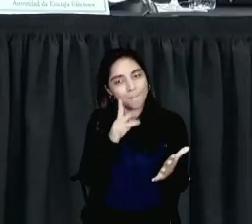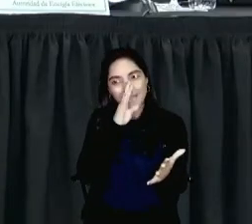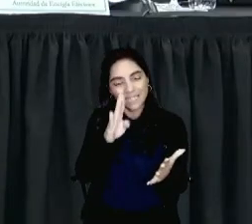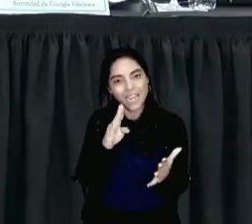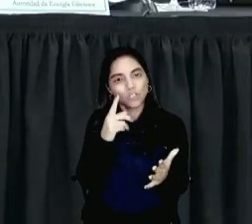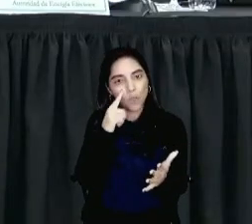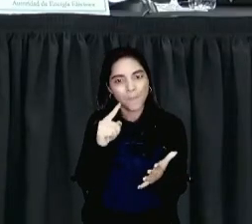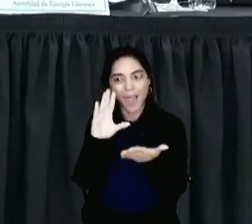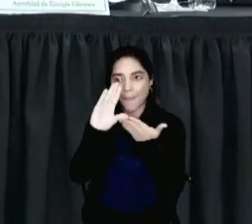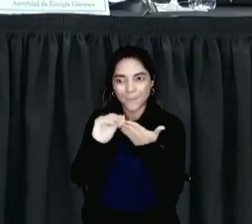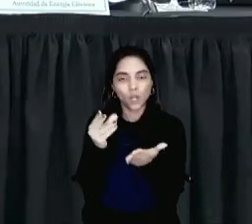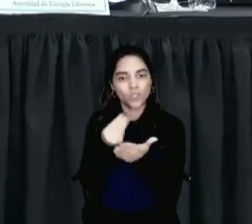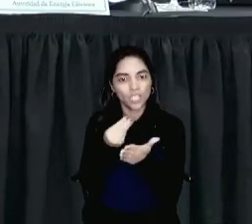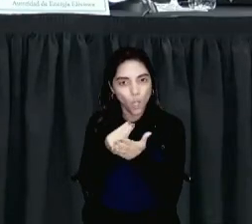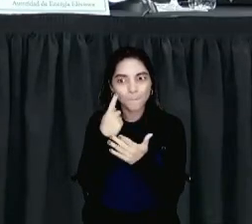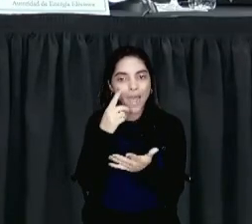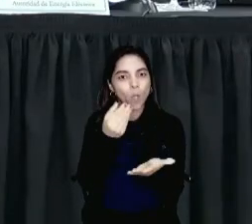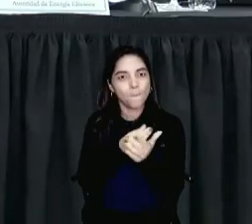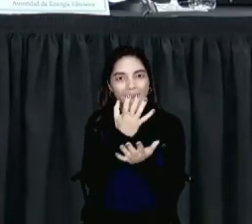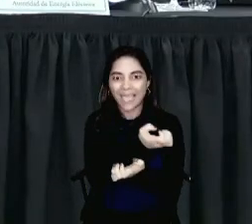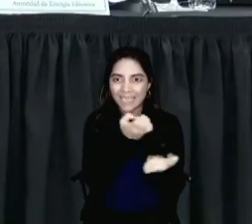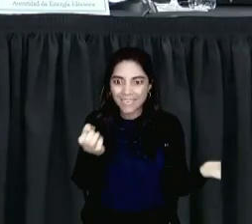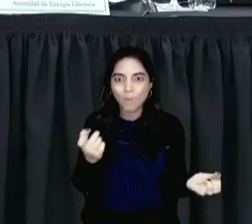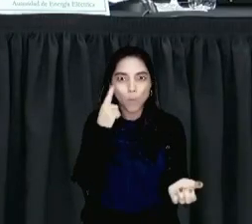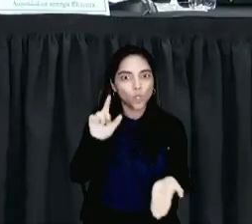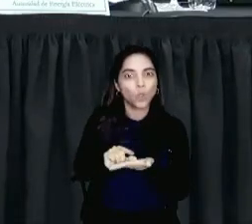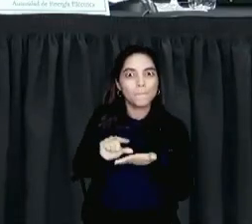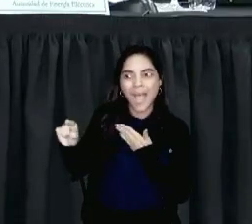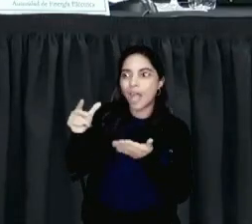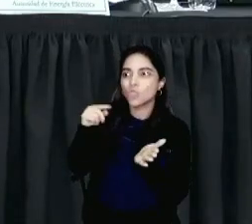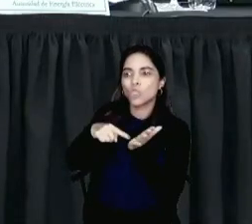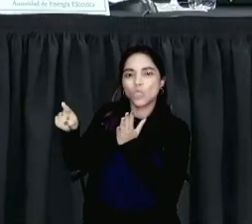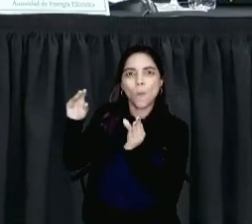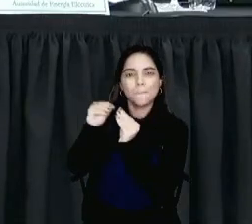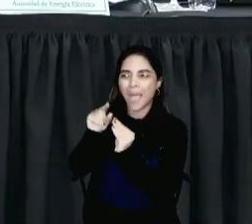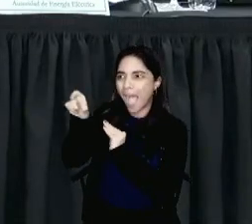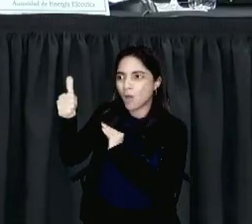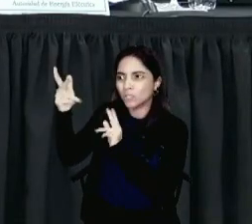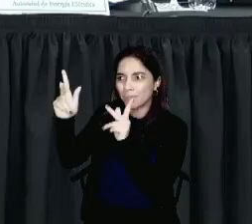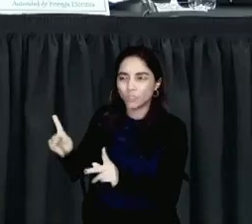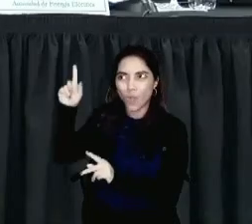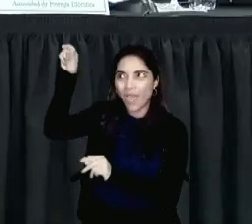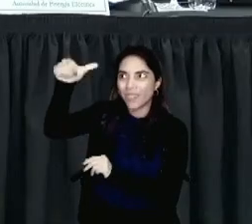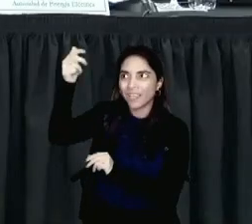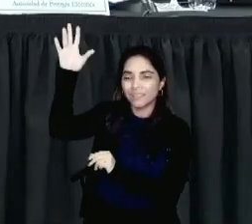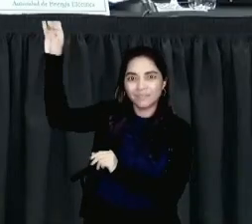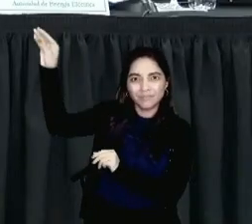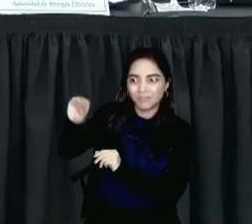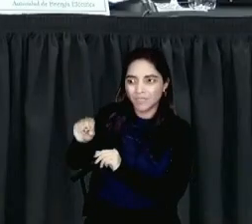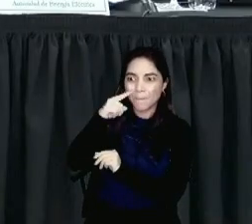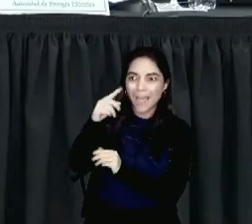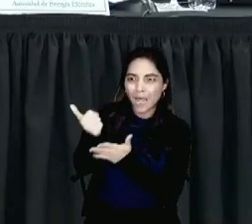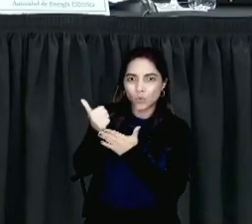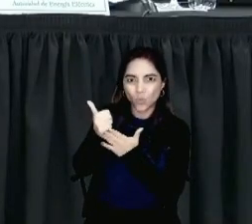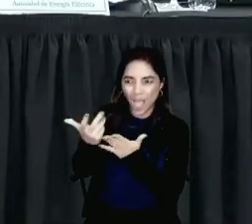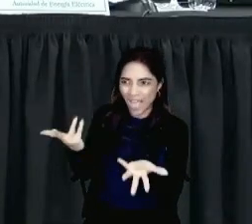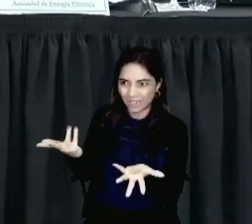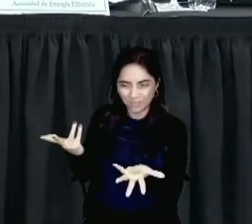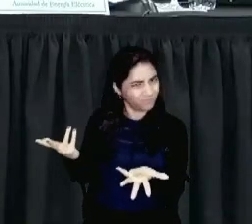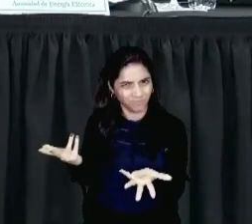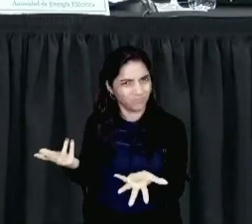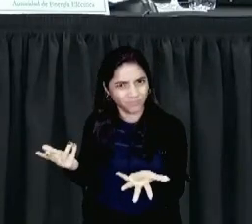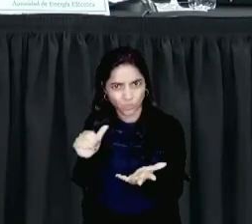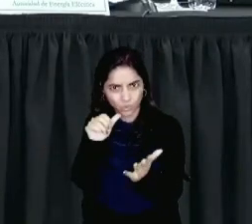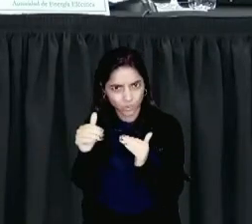dinero para comprar equipos para hacer mejoras a la infraestructura de energía si nosotros tenemos eh la